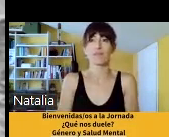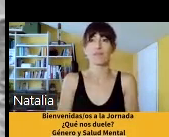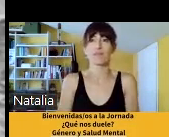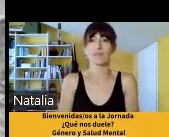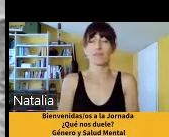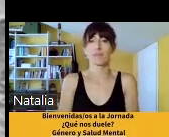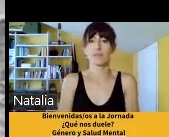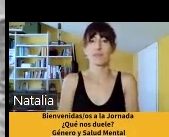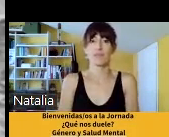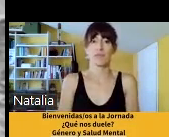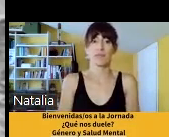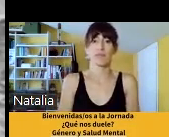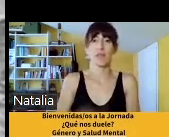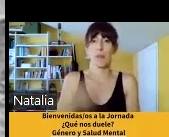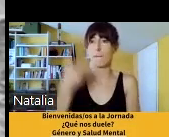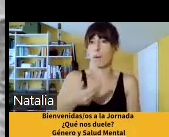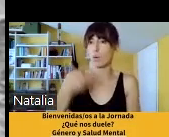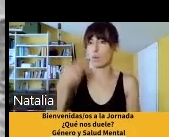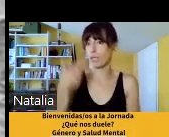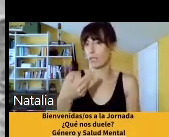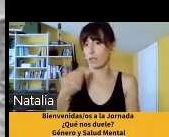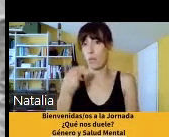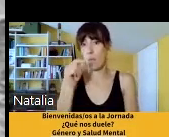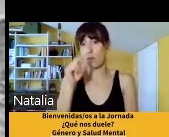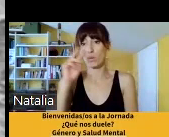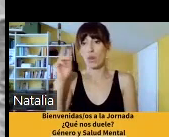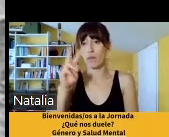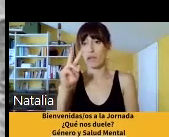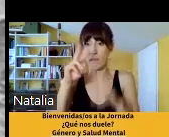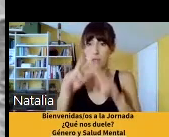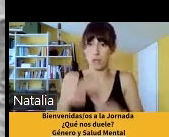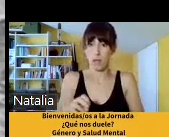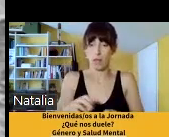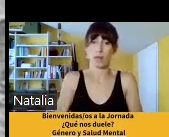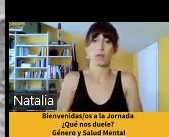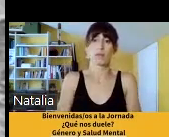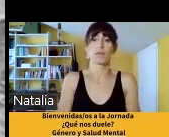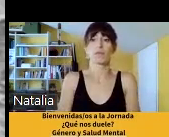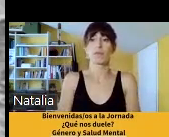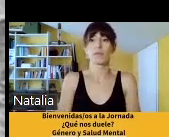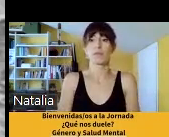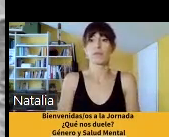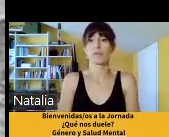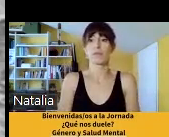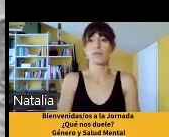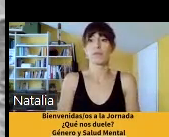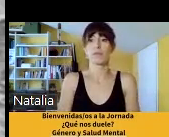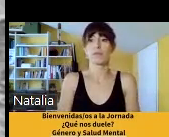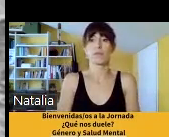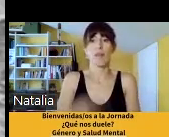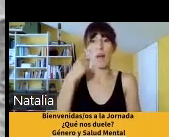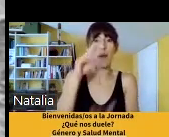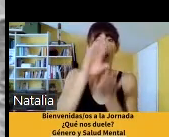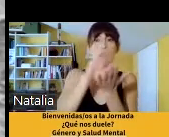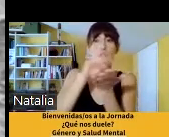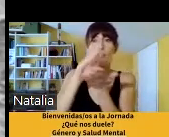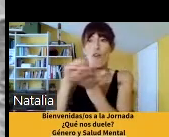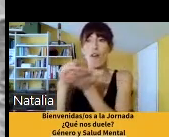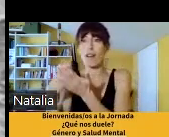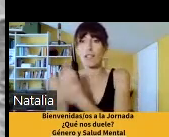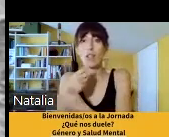es importantísimo, ¿no? Desde el punto de vista de la investigación, pues bueno, que creo que voy a ver si puedo recoger todas esas cosas. ¿Lo veis